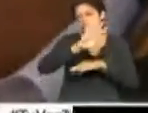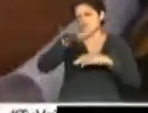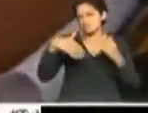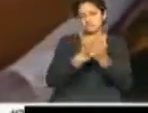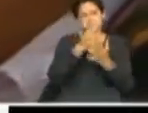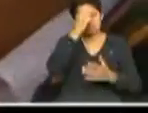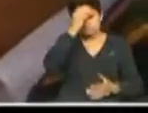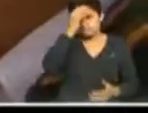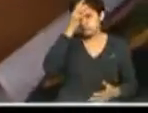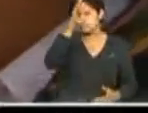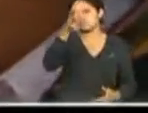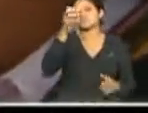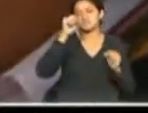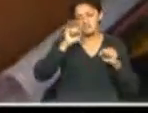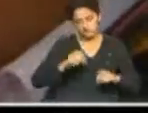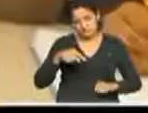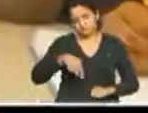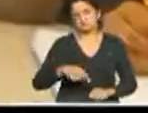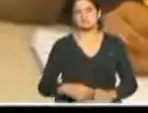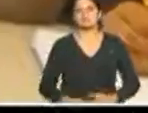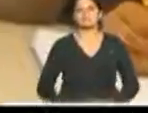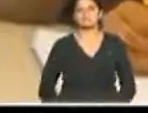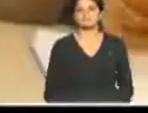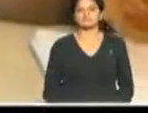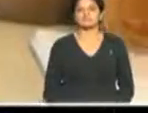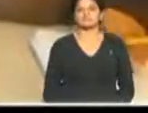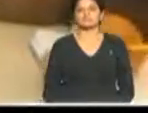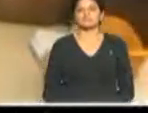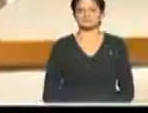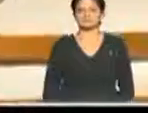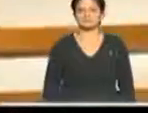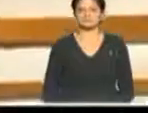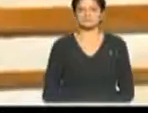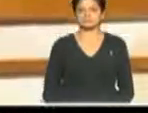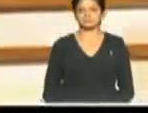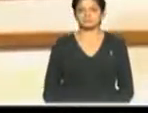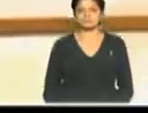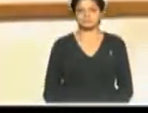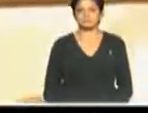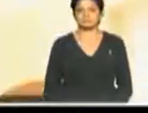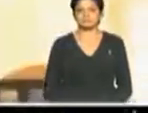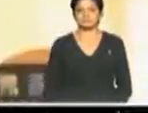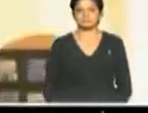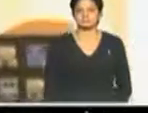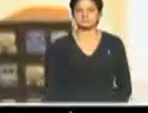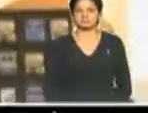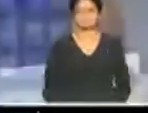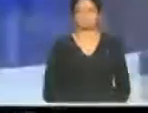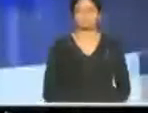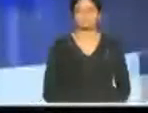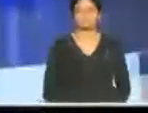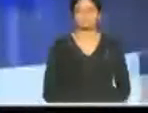potenciar y fortalecer el talento humano ecuatoriano. Caterine Morejón, Noticiero Ciudadano.